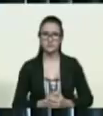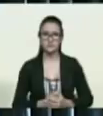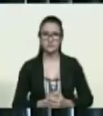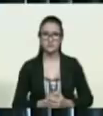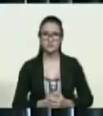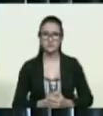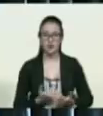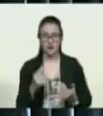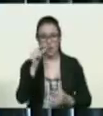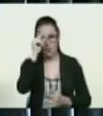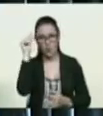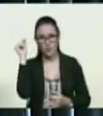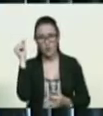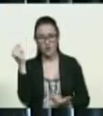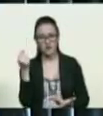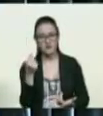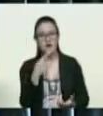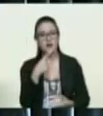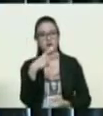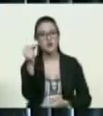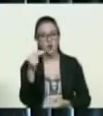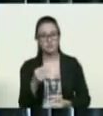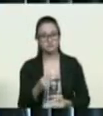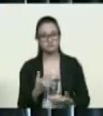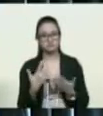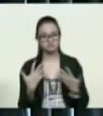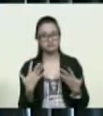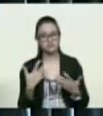Reto a Julio Borges a que desmienta